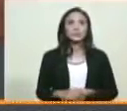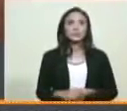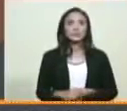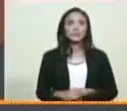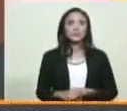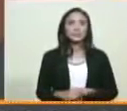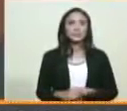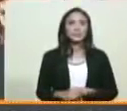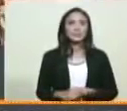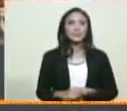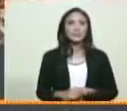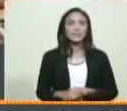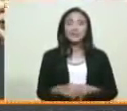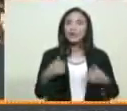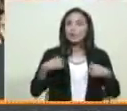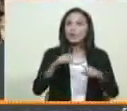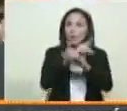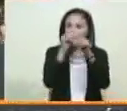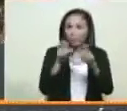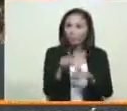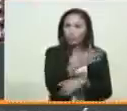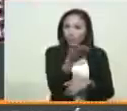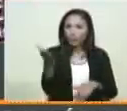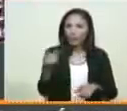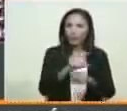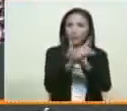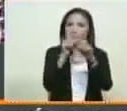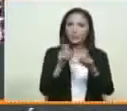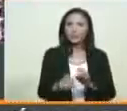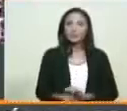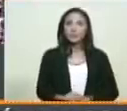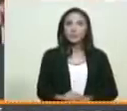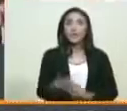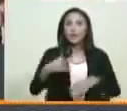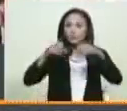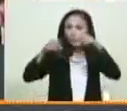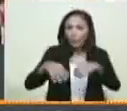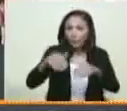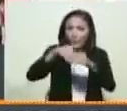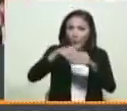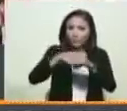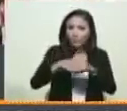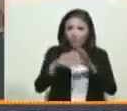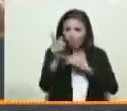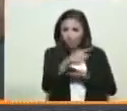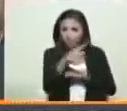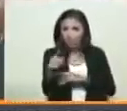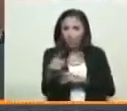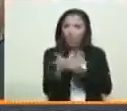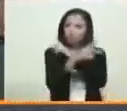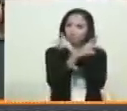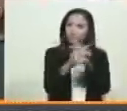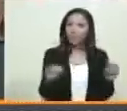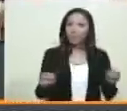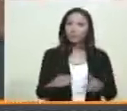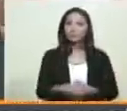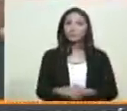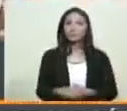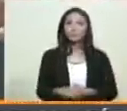Y yo le pregunto al pueblo desde mi corazón, ¿suspendemos las elecciones presidenciales?